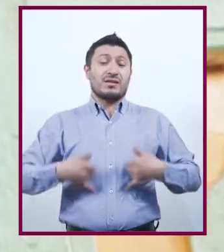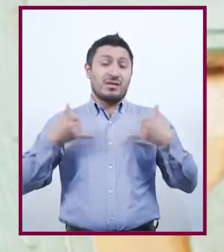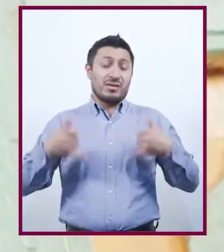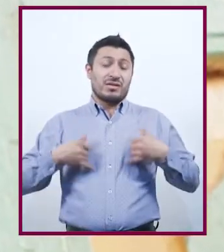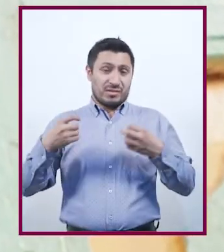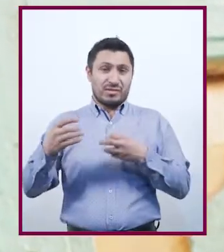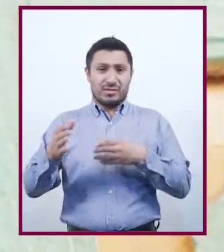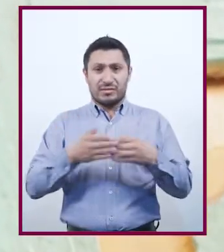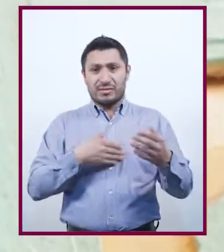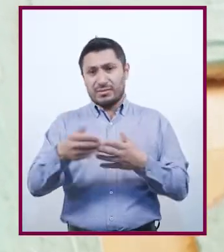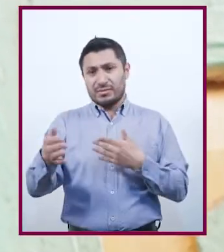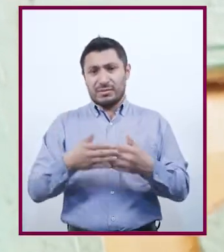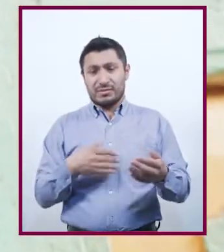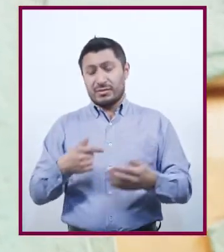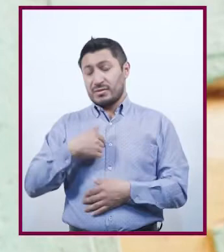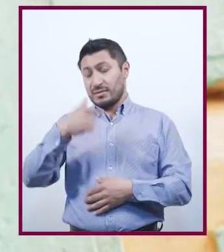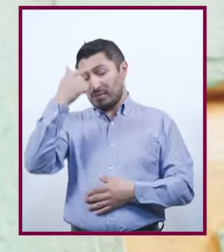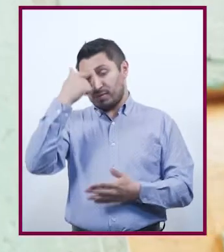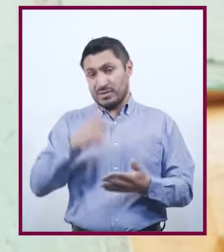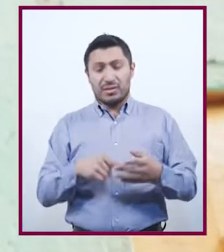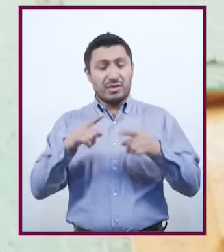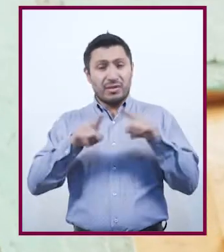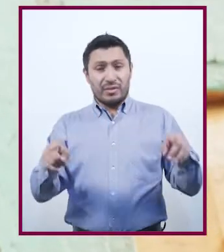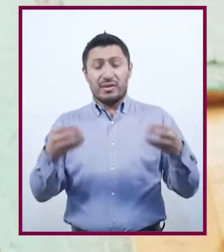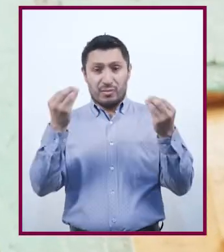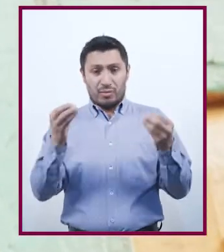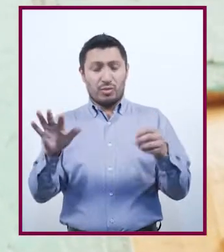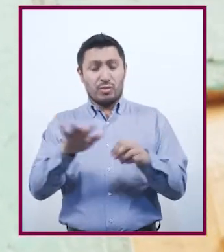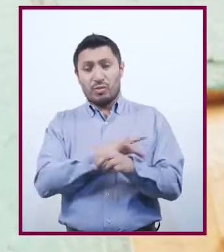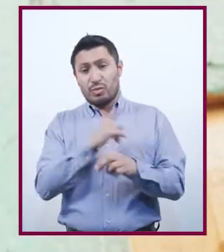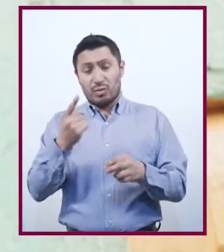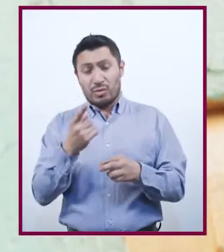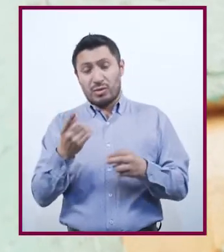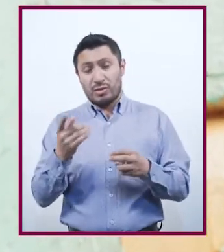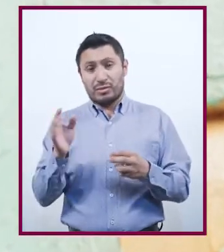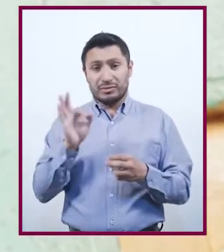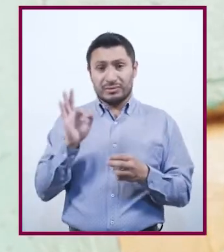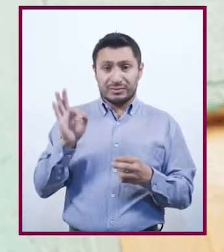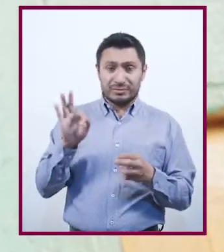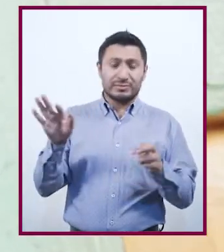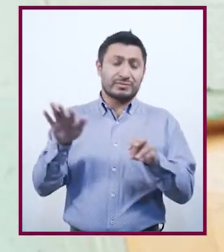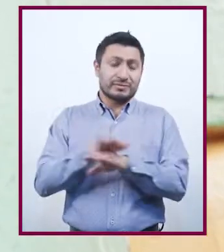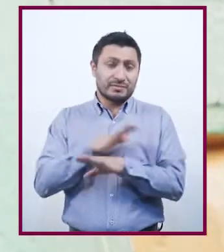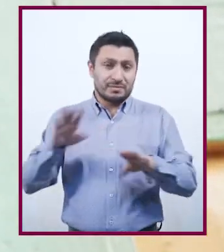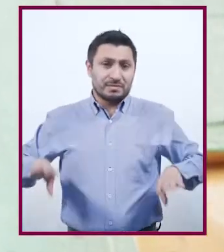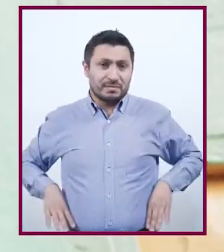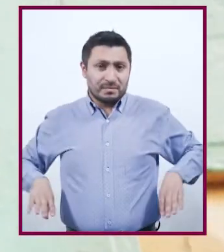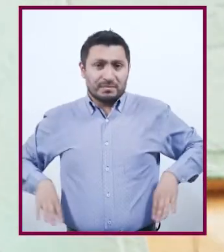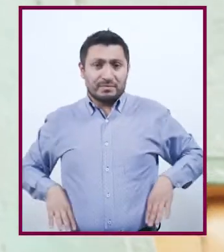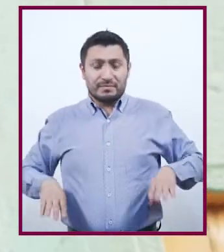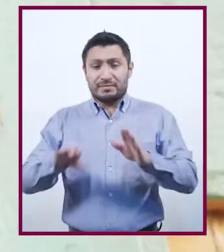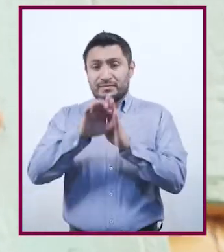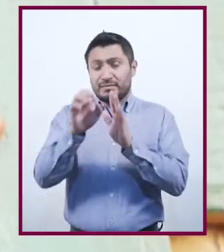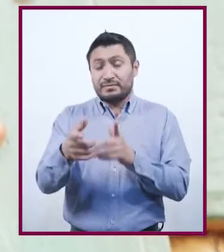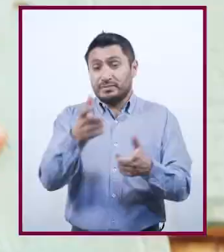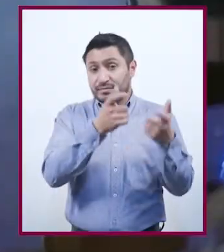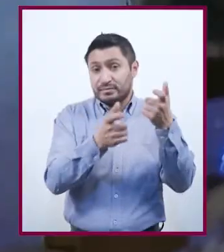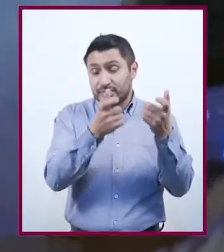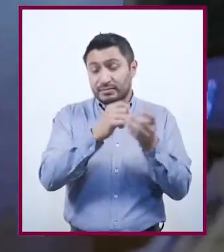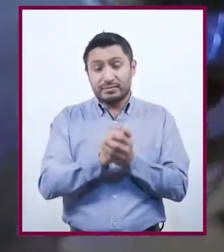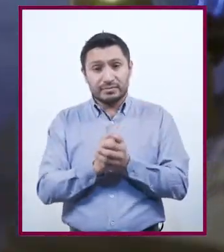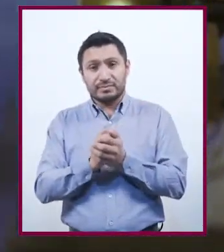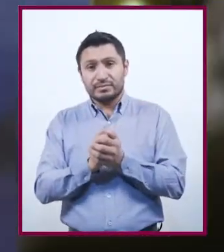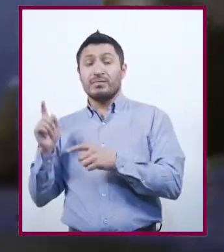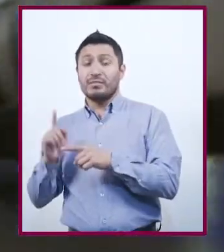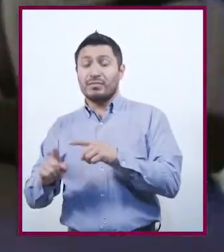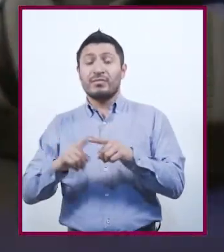mucho, porque por a lo mejor cambian muchos aspectos, tanto económicamente,